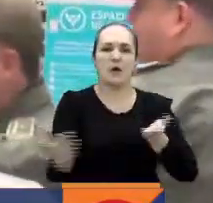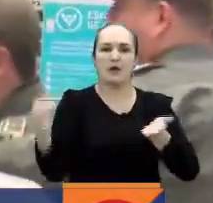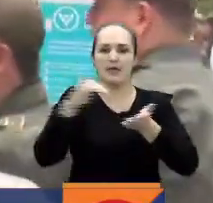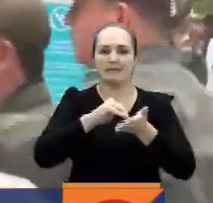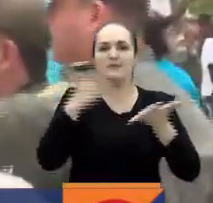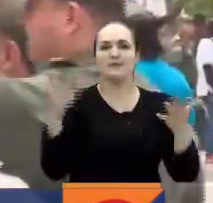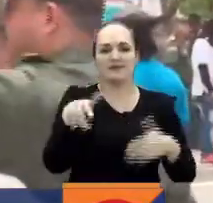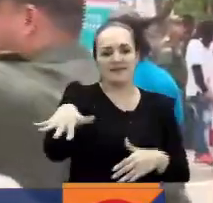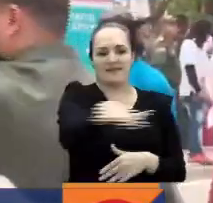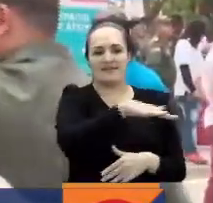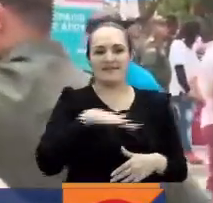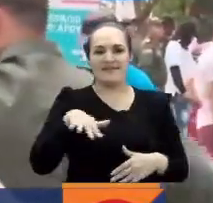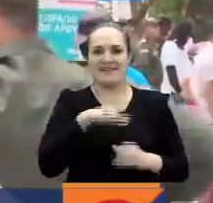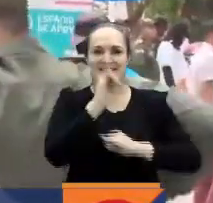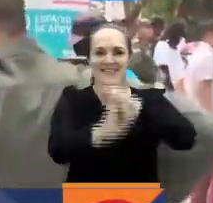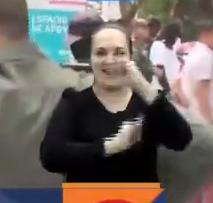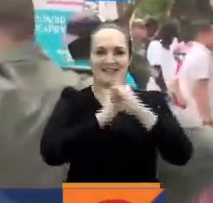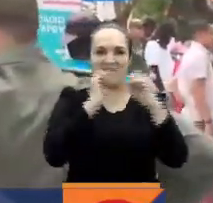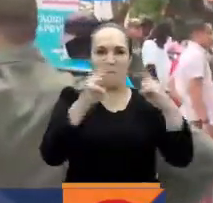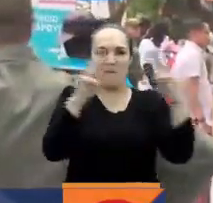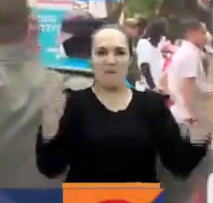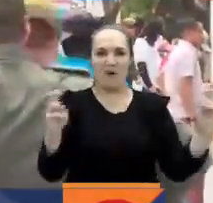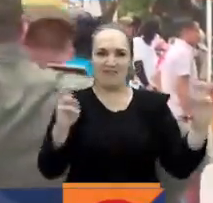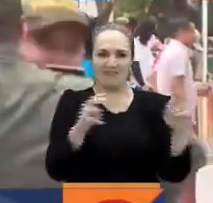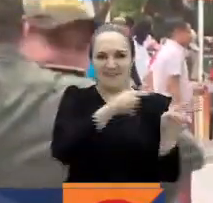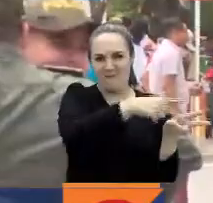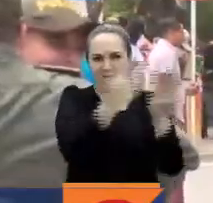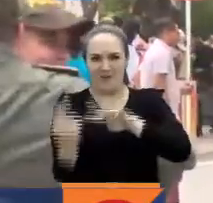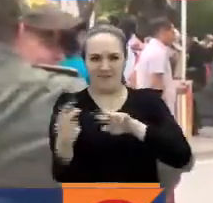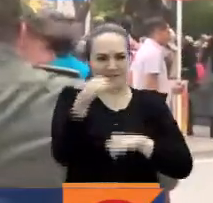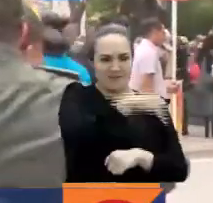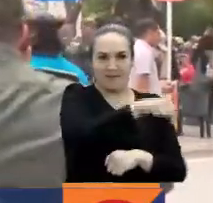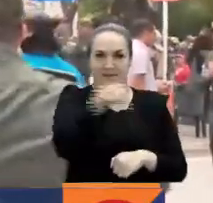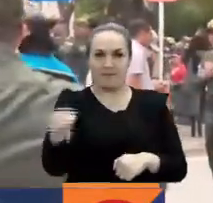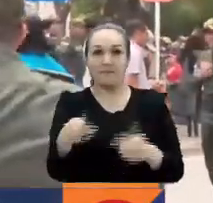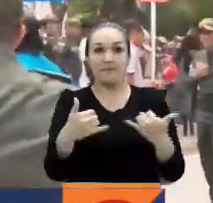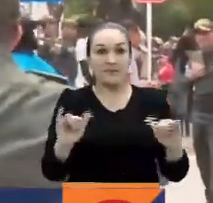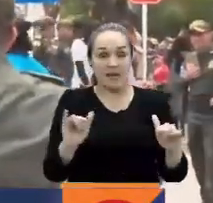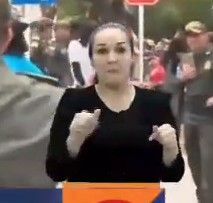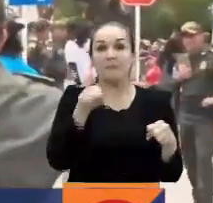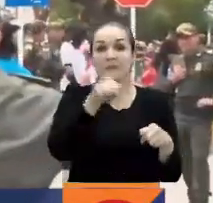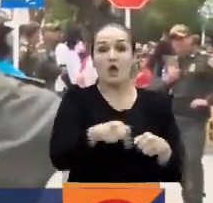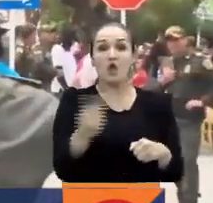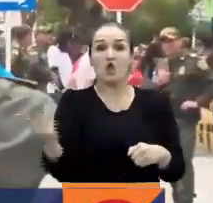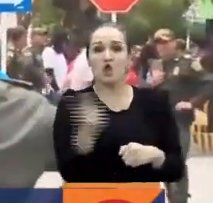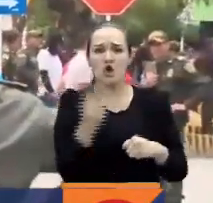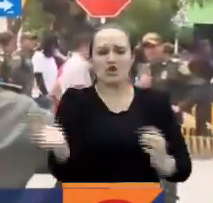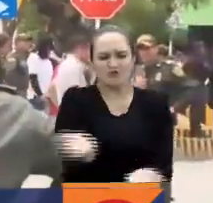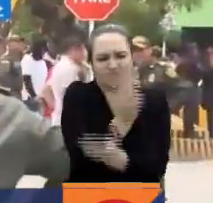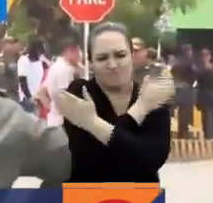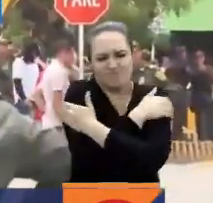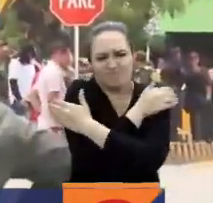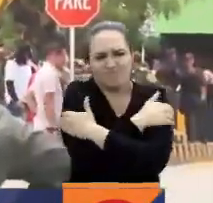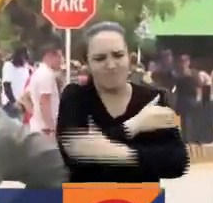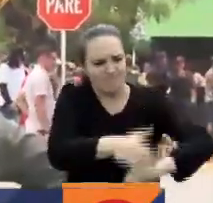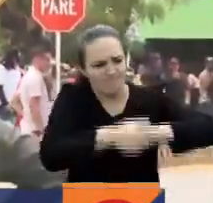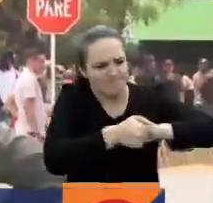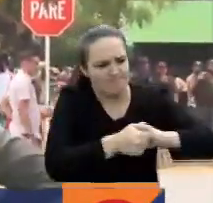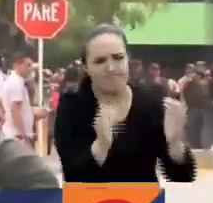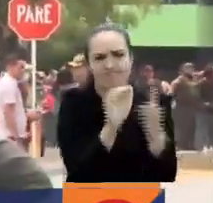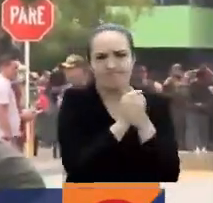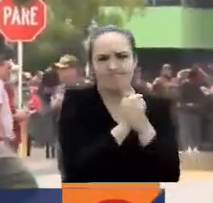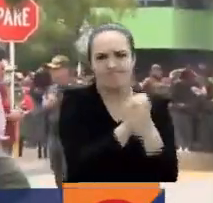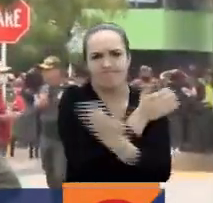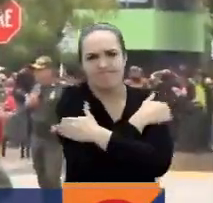Simón Bolívar. Las dos delegaciones muy unidas se sellaron en un abrazo fraterno unos con otros luego del